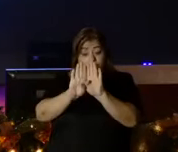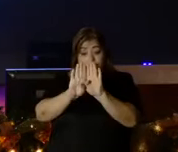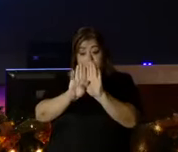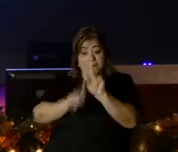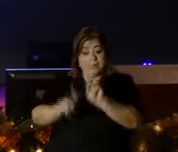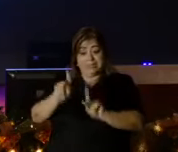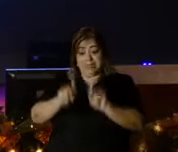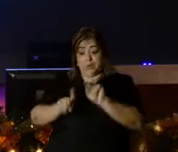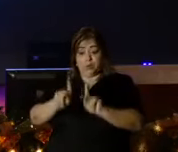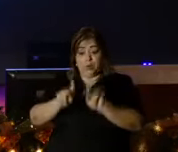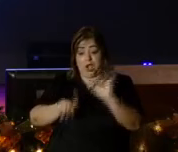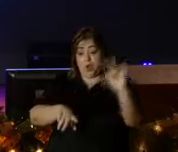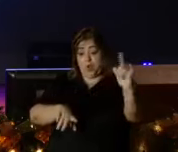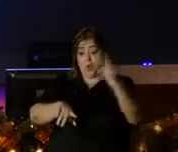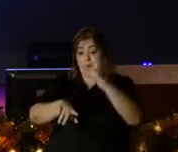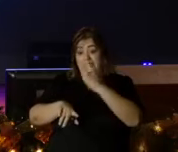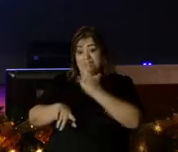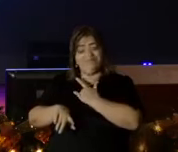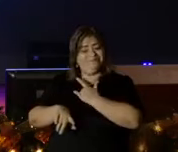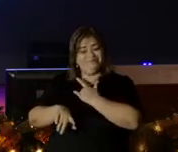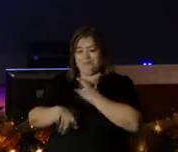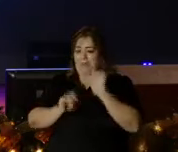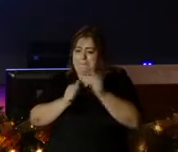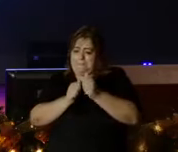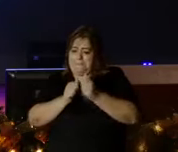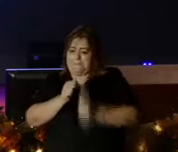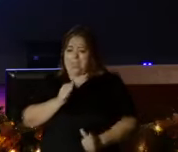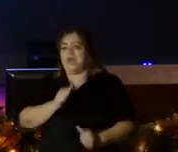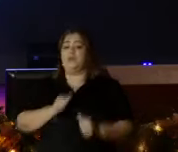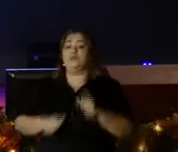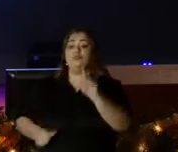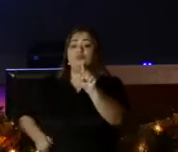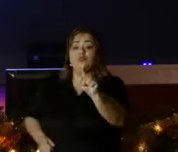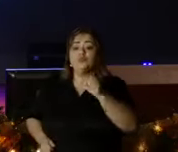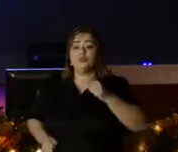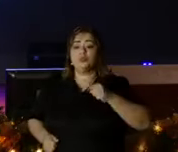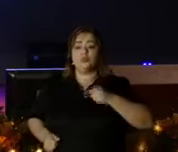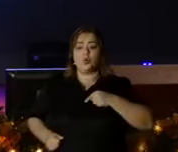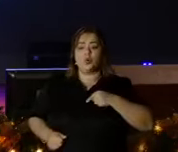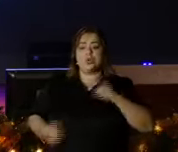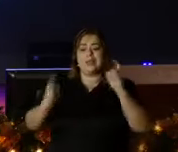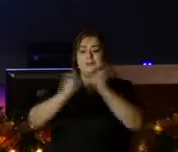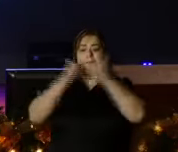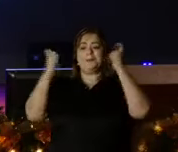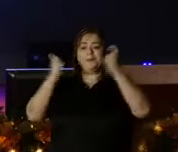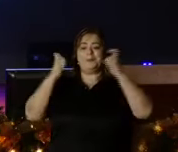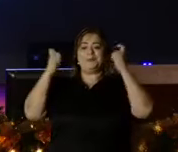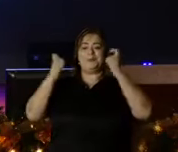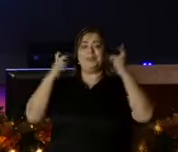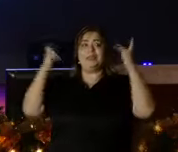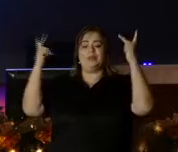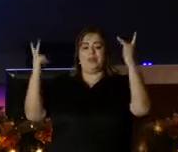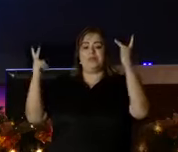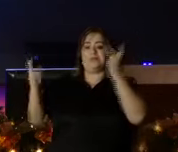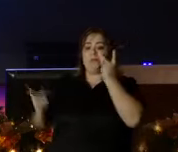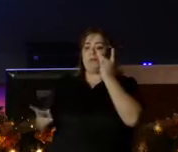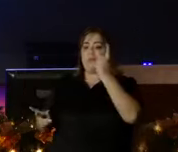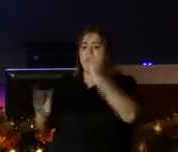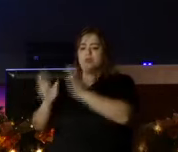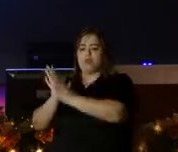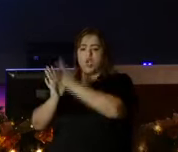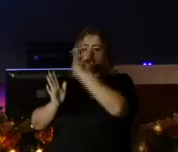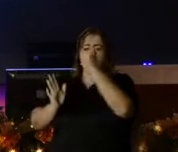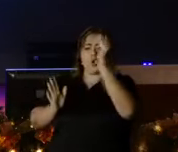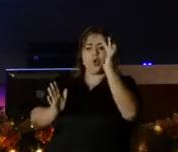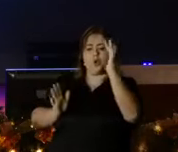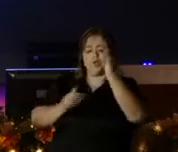Rico. Está triste la situación, amado hermano, pero tú y yo seguimos cantando victoria. Y hemos visto su gloria aún en